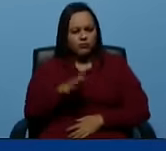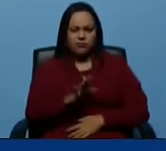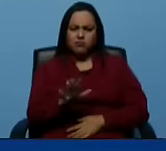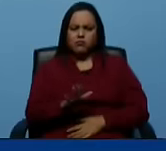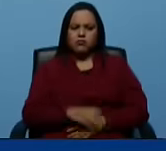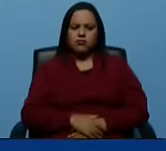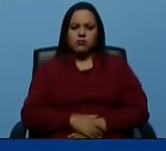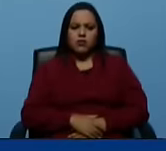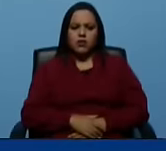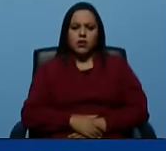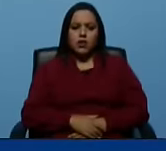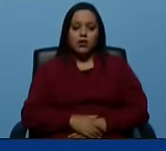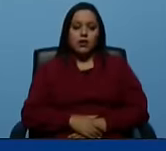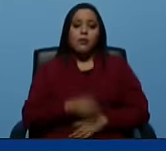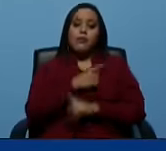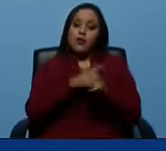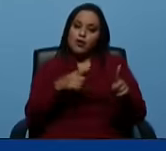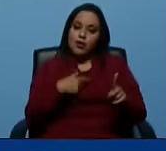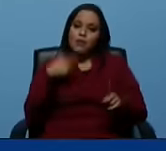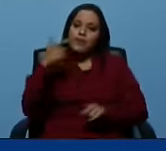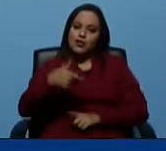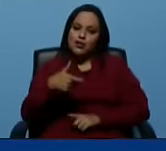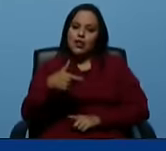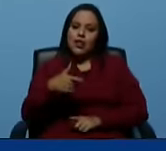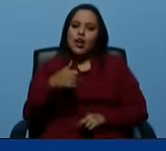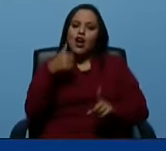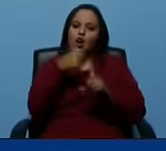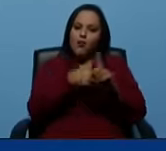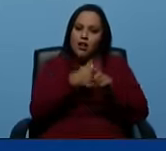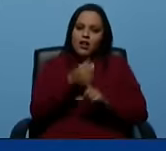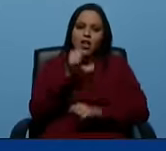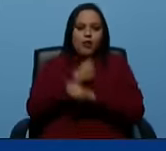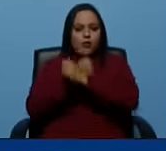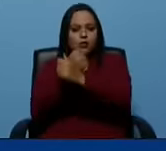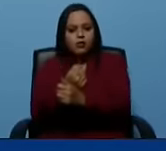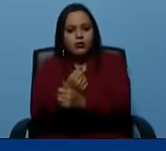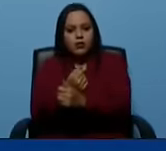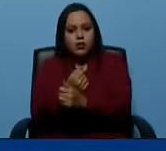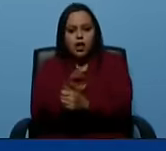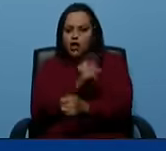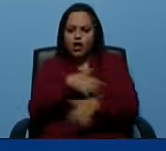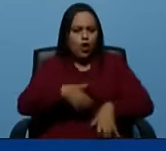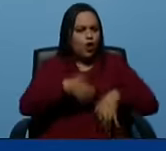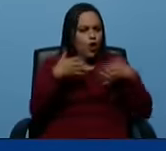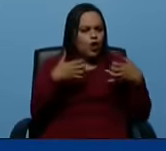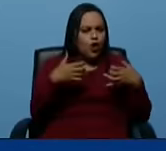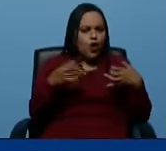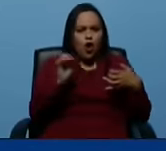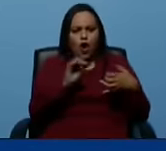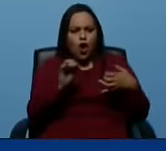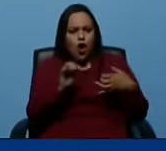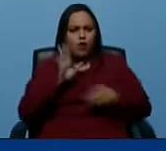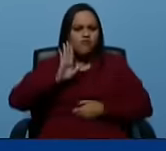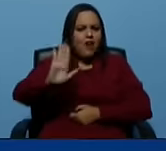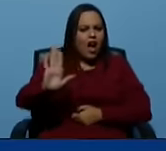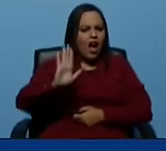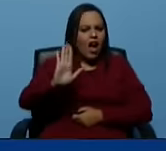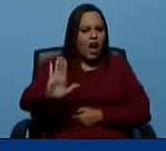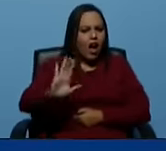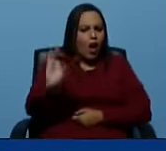Eso sí, soy un combatiente del amor. Si tengo que combatir, combato, pero no con odio, ni venganza, ni bajeza.